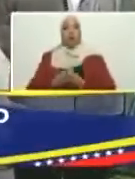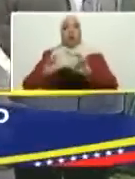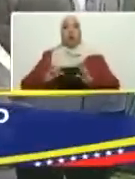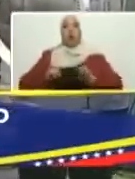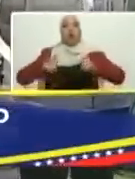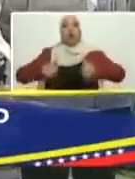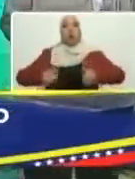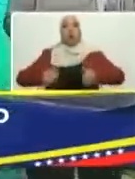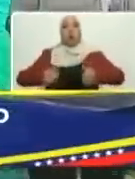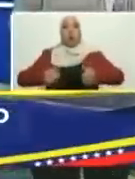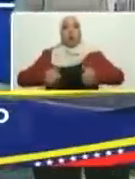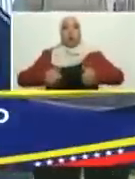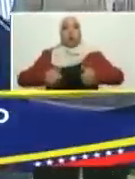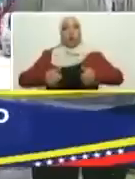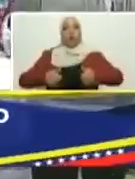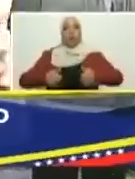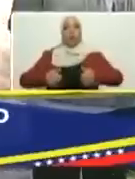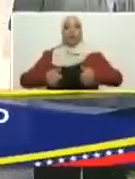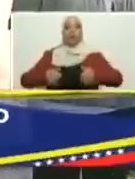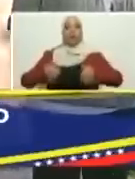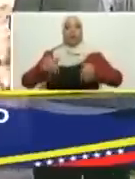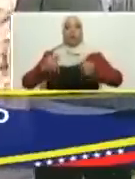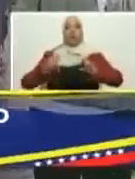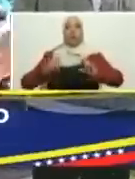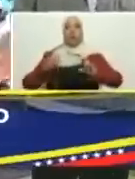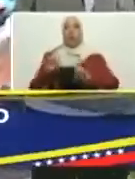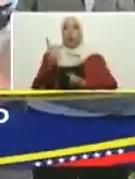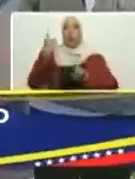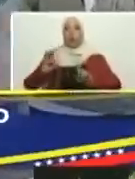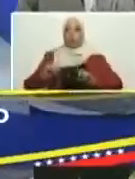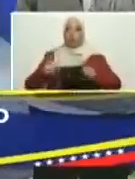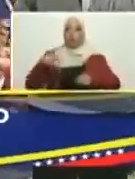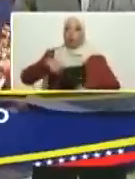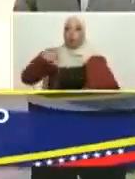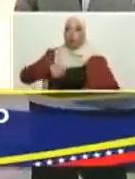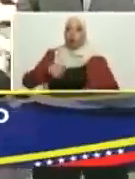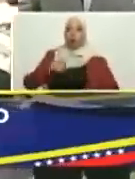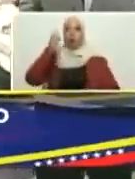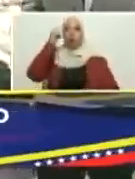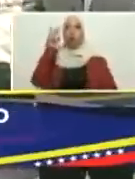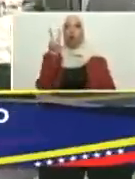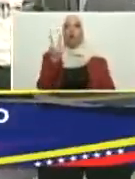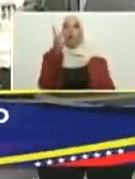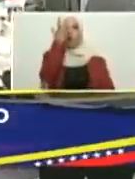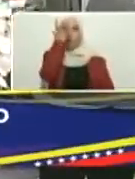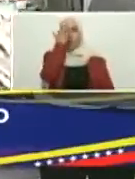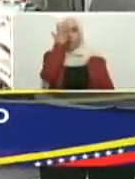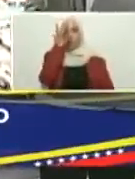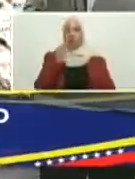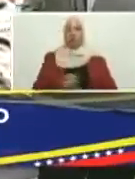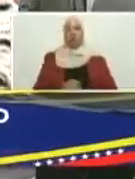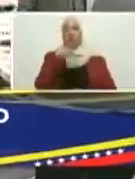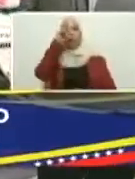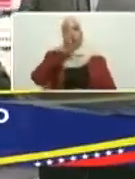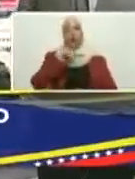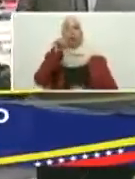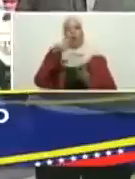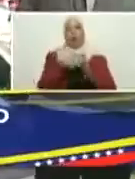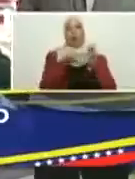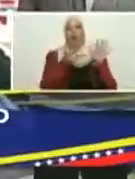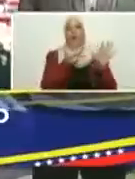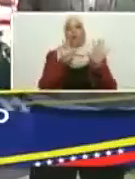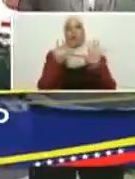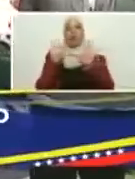refundación que se inició un día como hoy, el 2 de febrero del